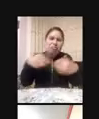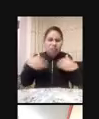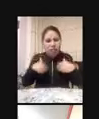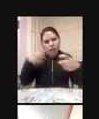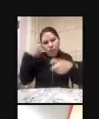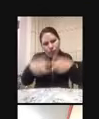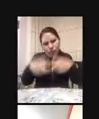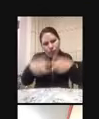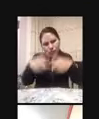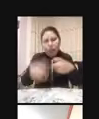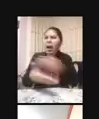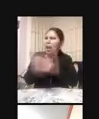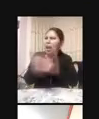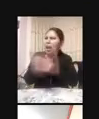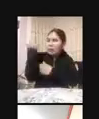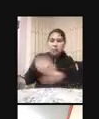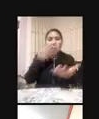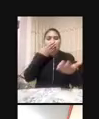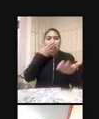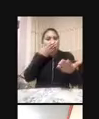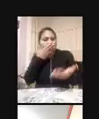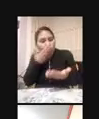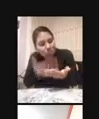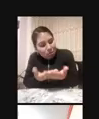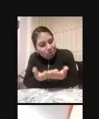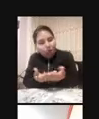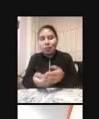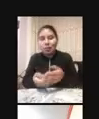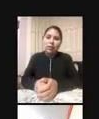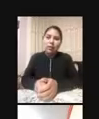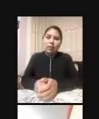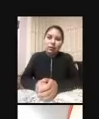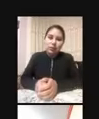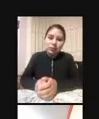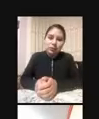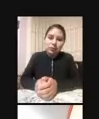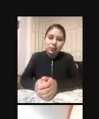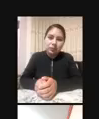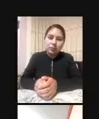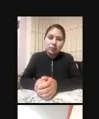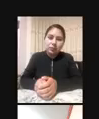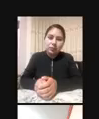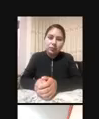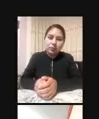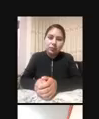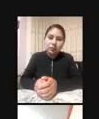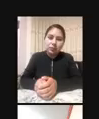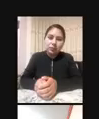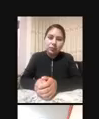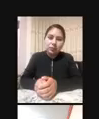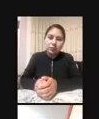cordial, amable, tal vez meticuloso, no sé, ordenado y todo eso, si